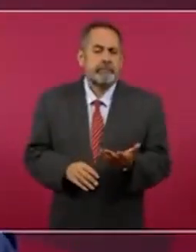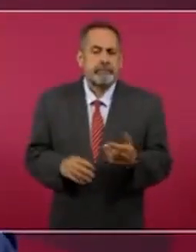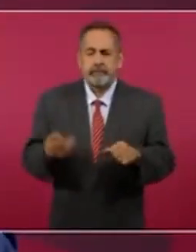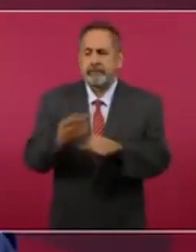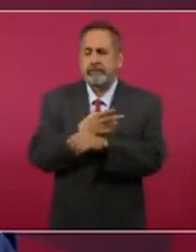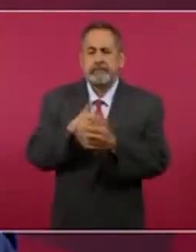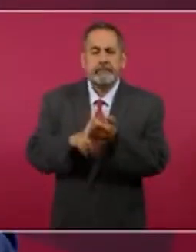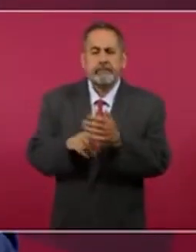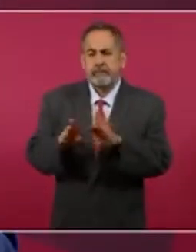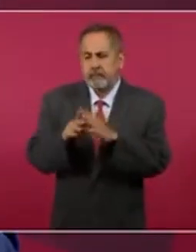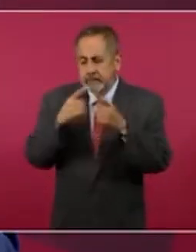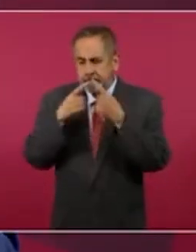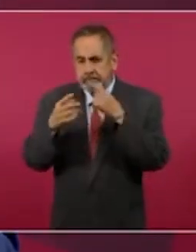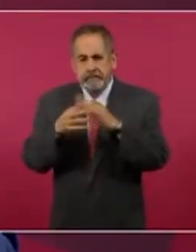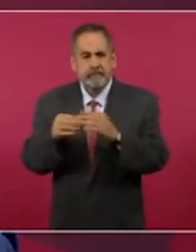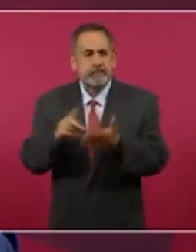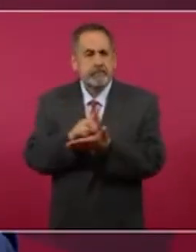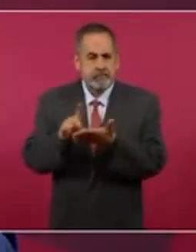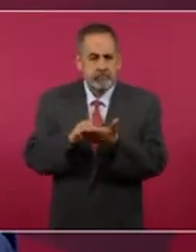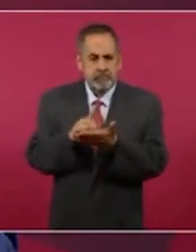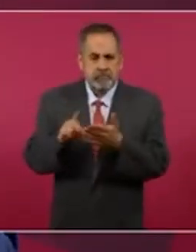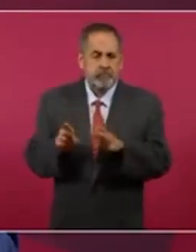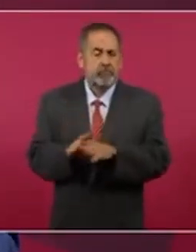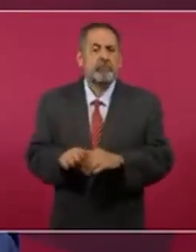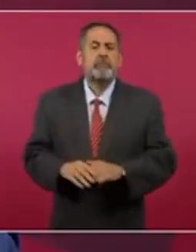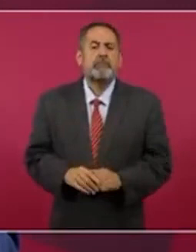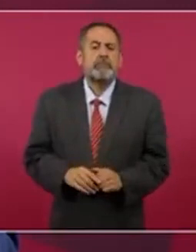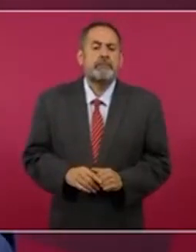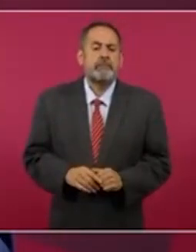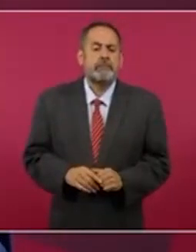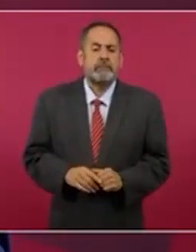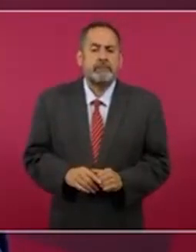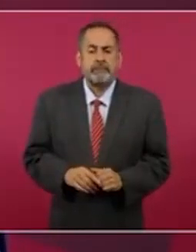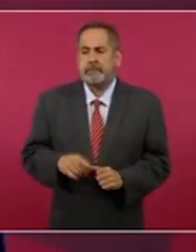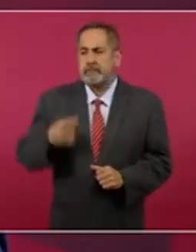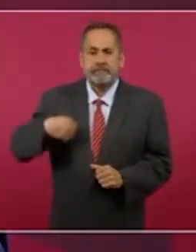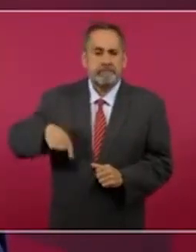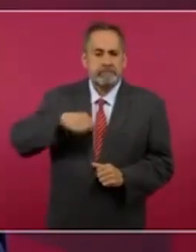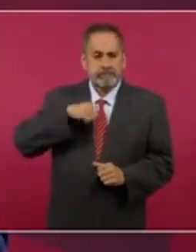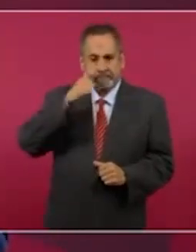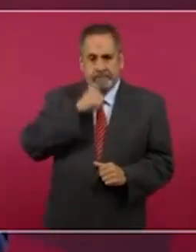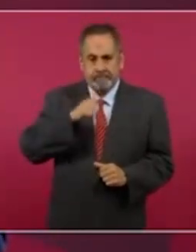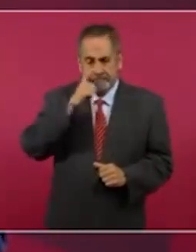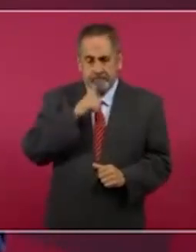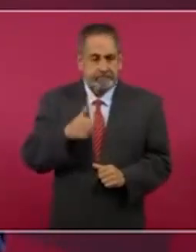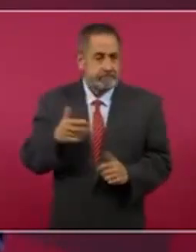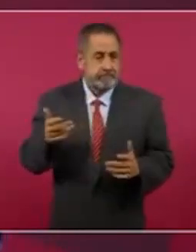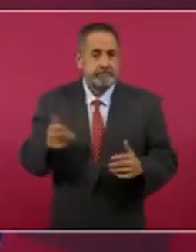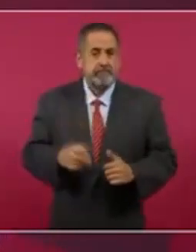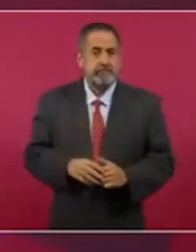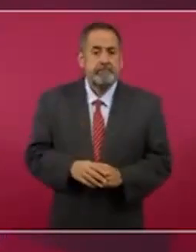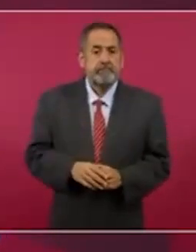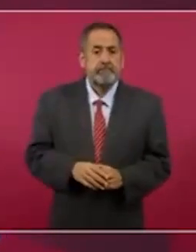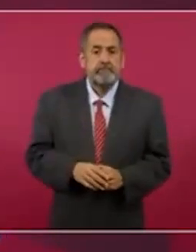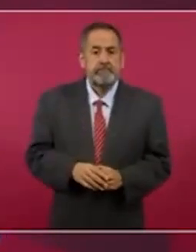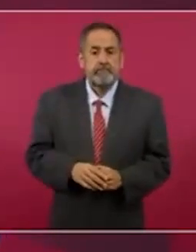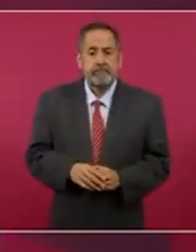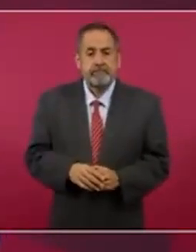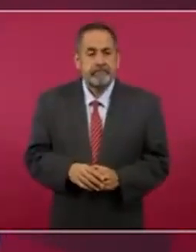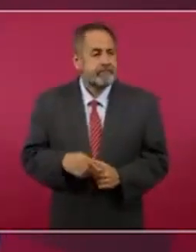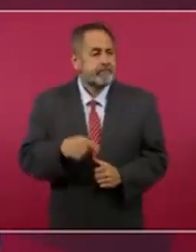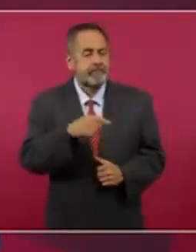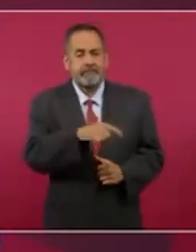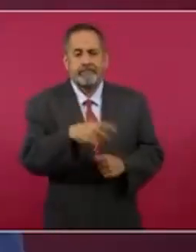terrible que causan las drogas. Siempre hemos hablado de que solo hay series